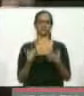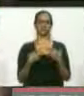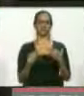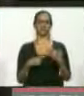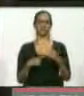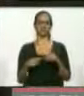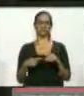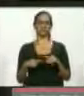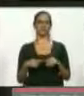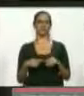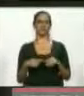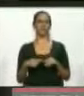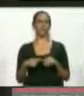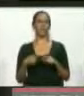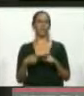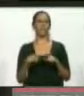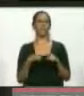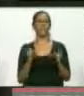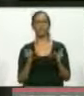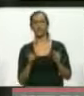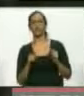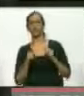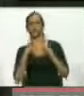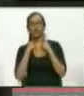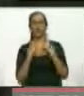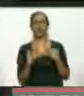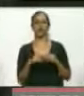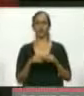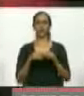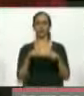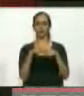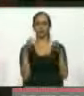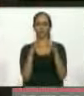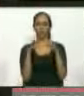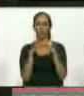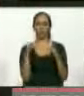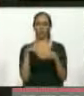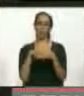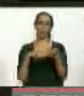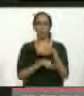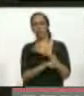perdió en algunos sectores electoralmente llegó por otro lado